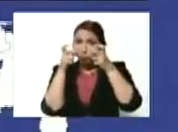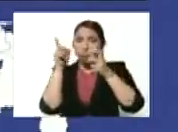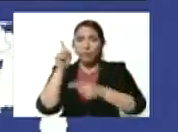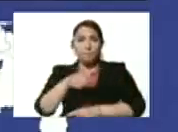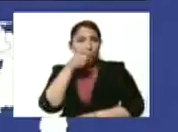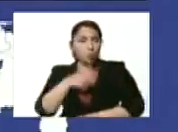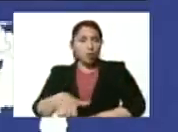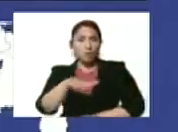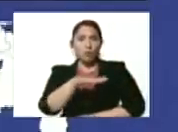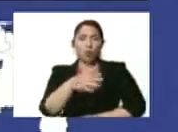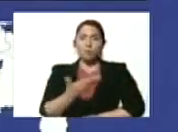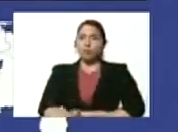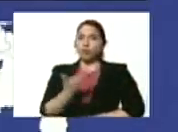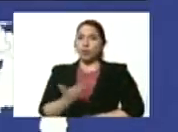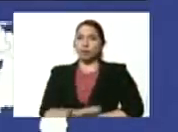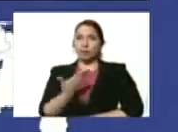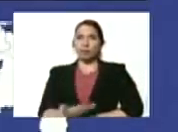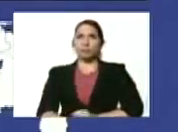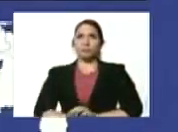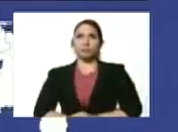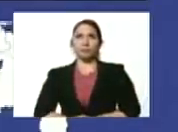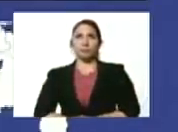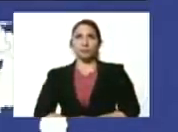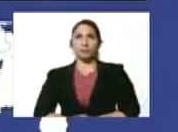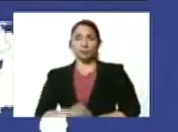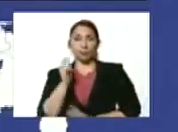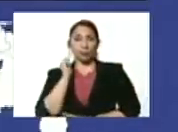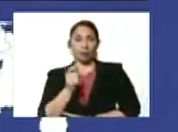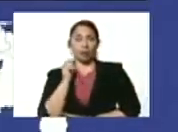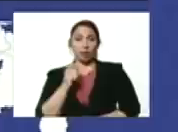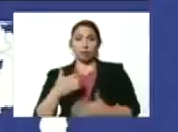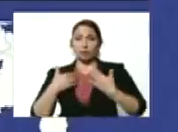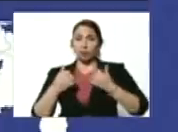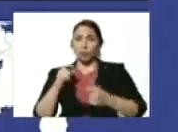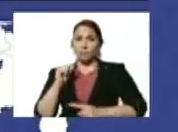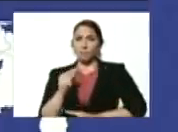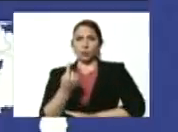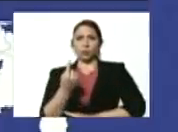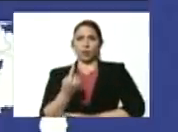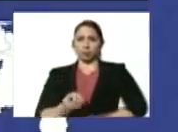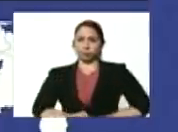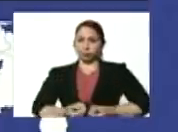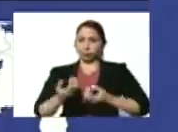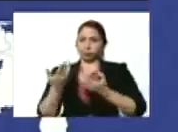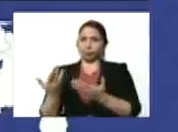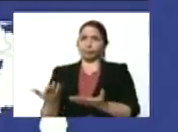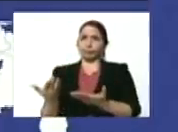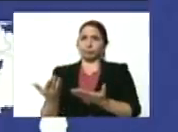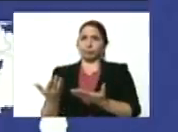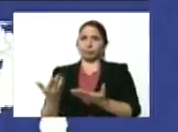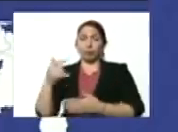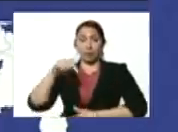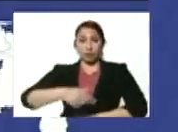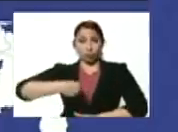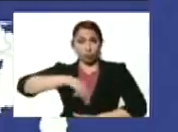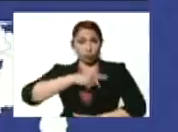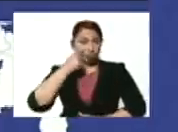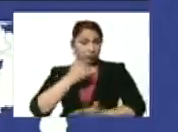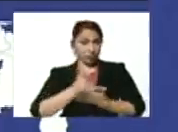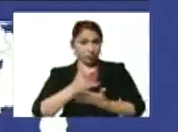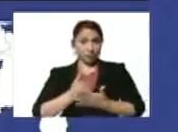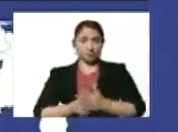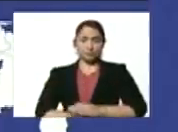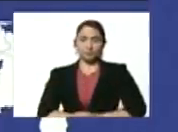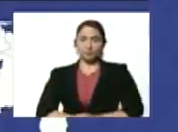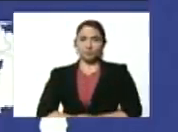¿no? Muy importante. Y la tarea de la salud, una de las prioridades que te he entregado. Aquí estamos, fíjense ustedes,